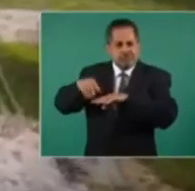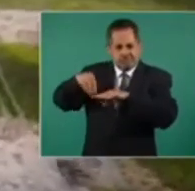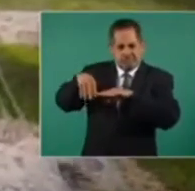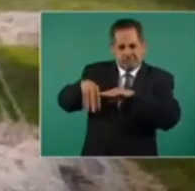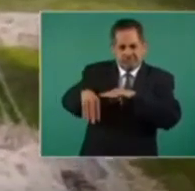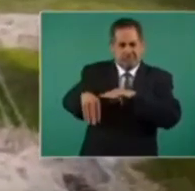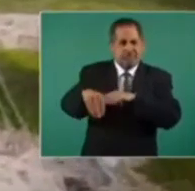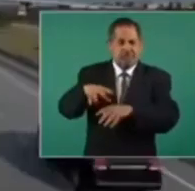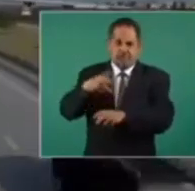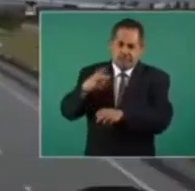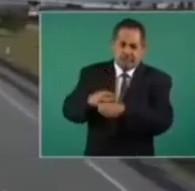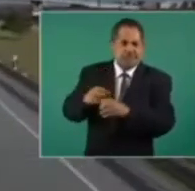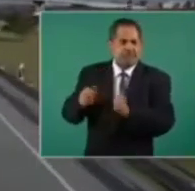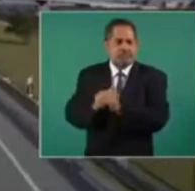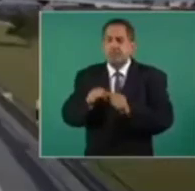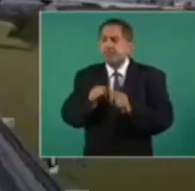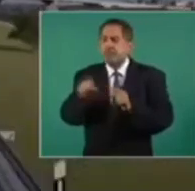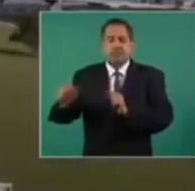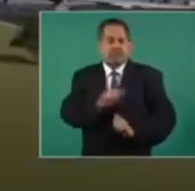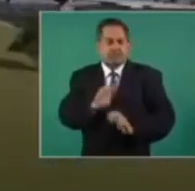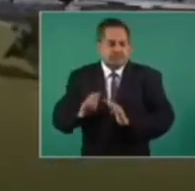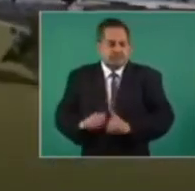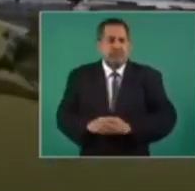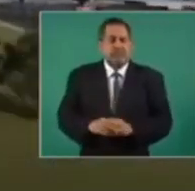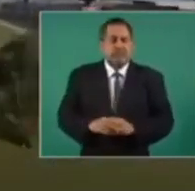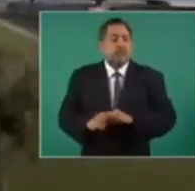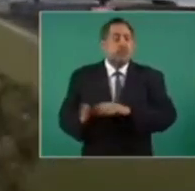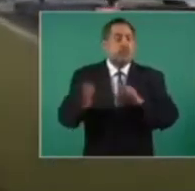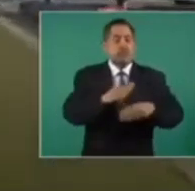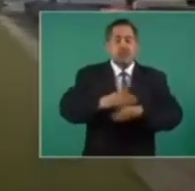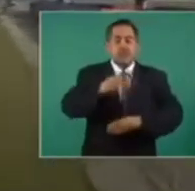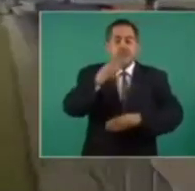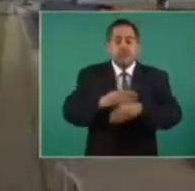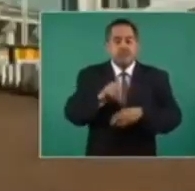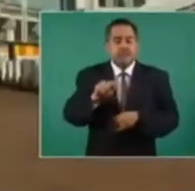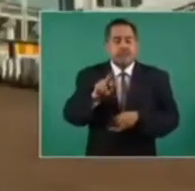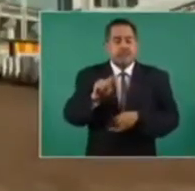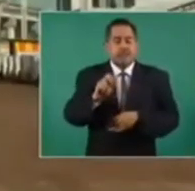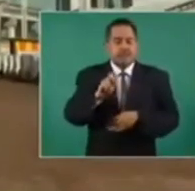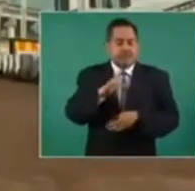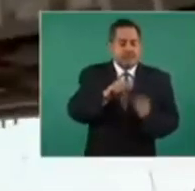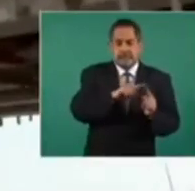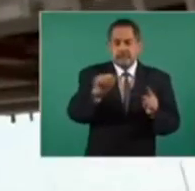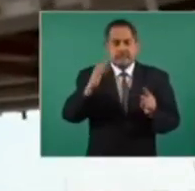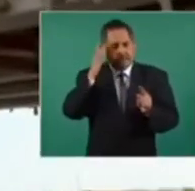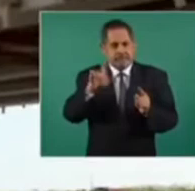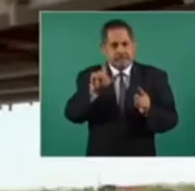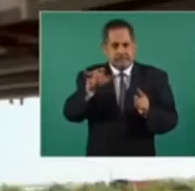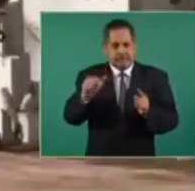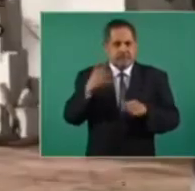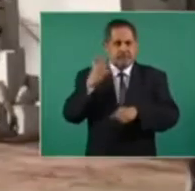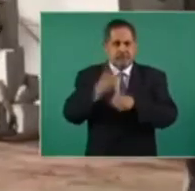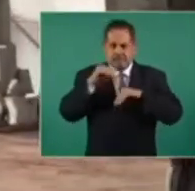a Ciudad Militar. En la interconexión vial, tramo Caseta Tultepec, Santa Lucía, se trabaja en la colocación de las